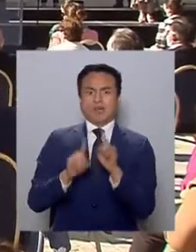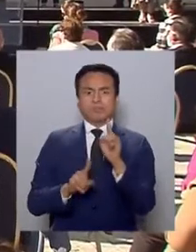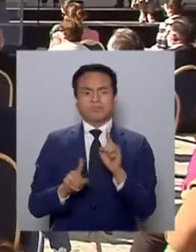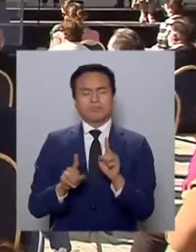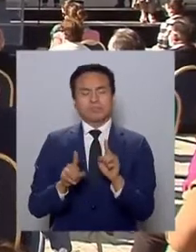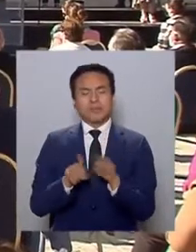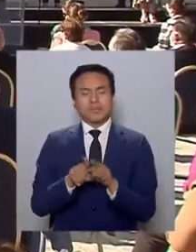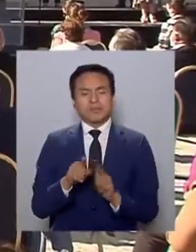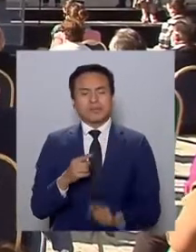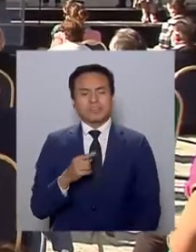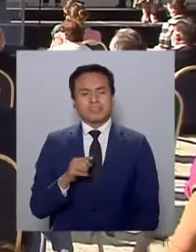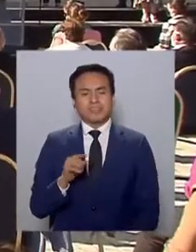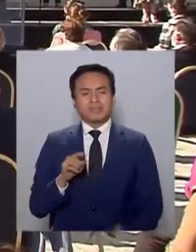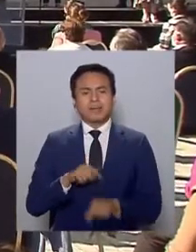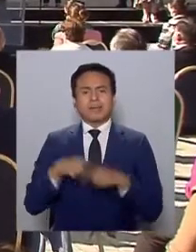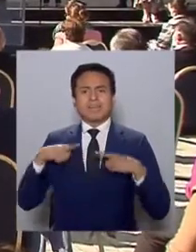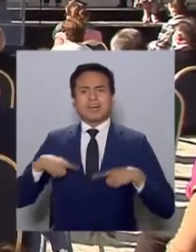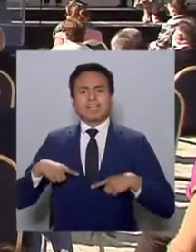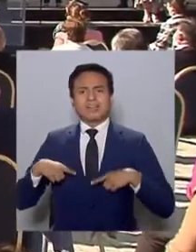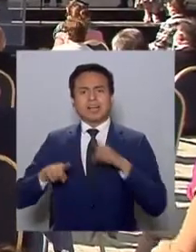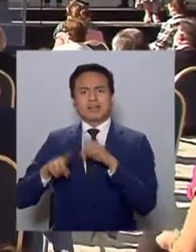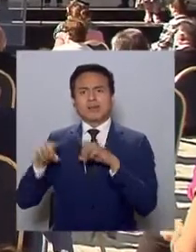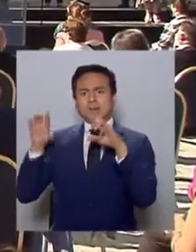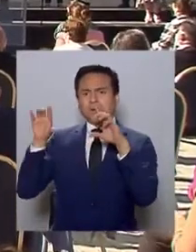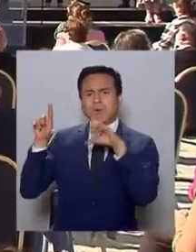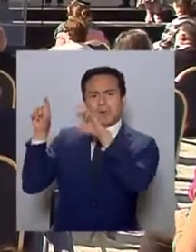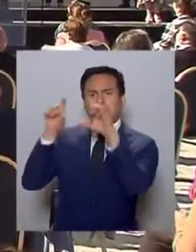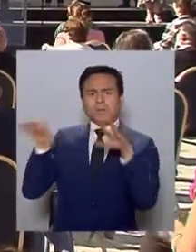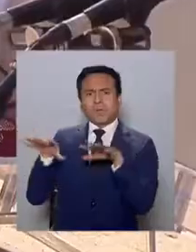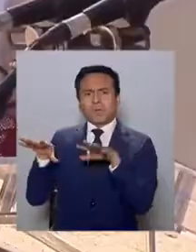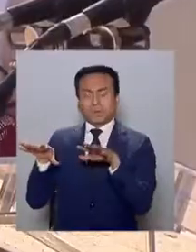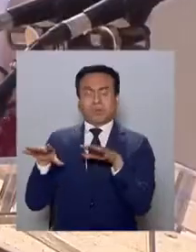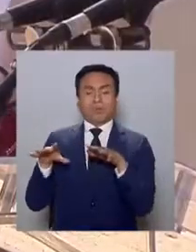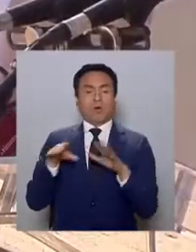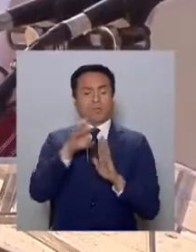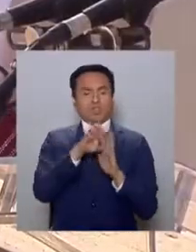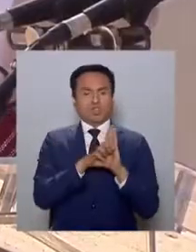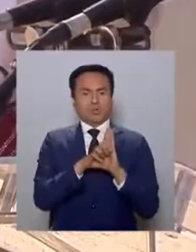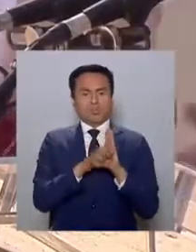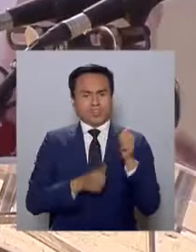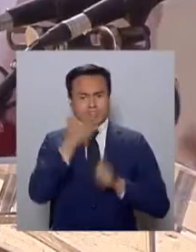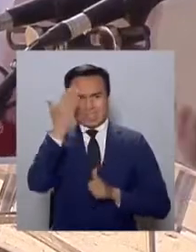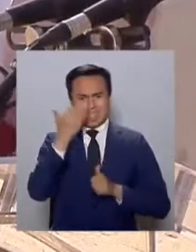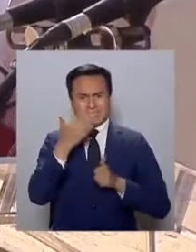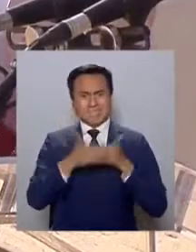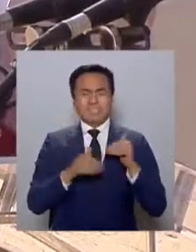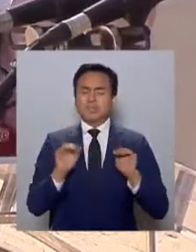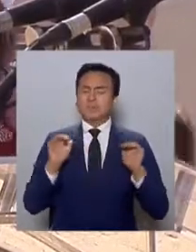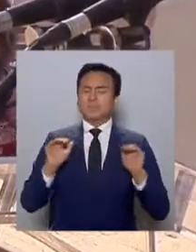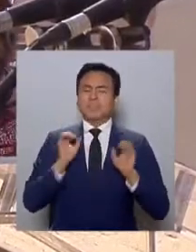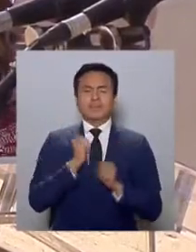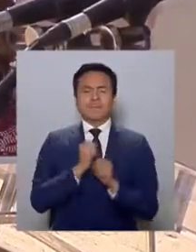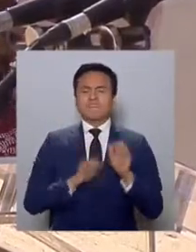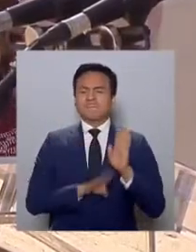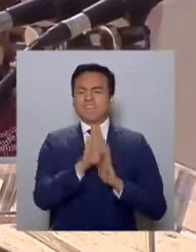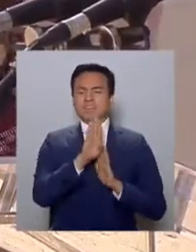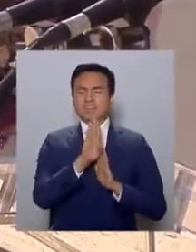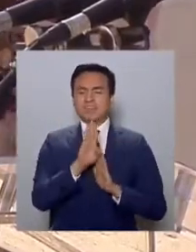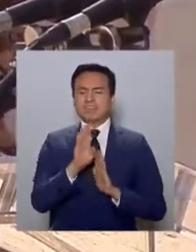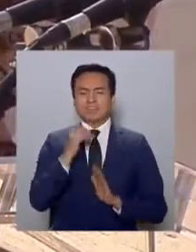pilló en merecidas vacaciones o en medio de proyectos profesionales donde estaban cómodos y se sentían